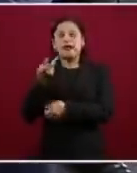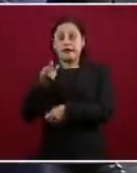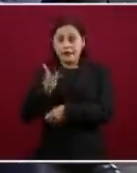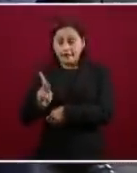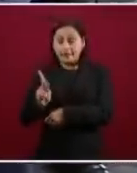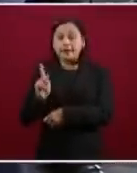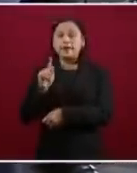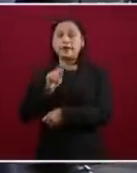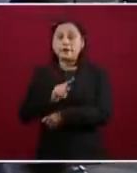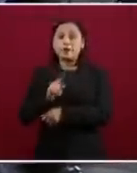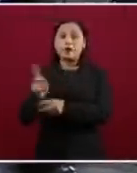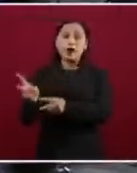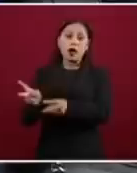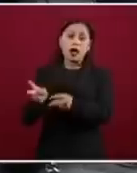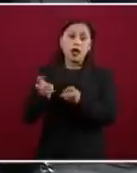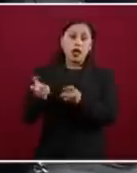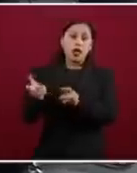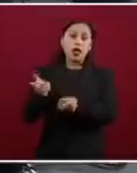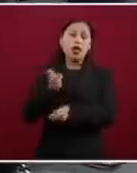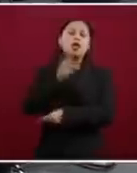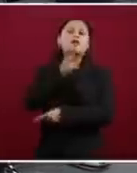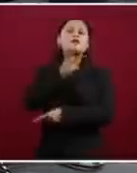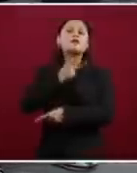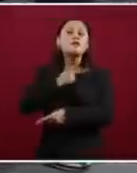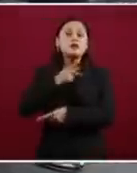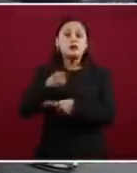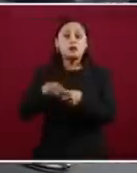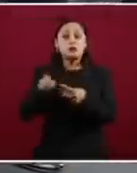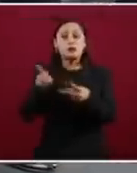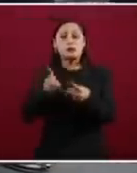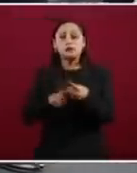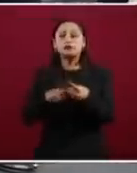se agotó Cantarell en Campeche,